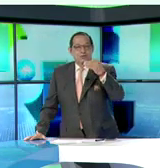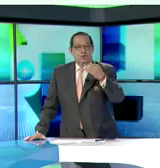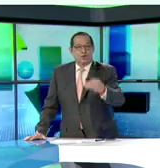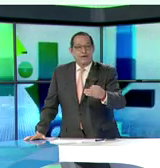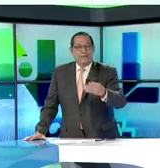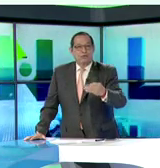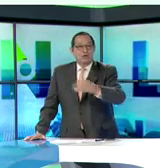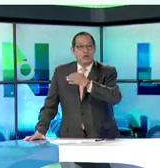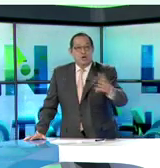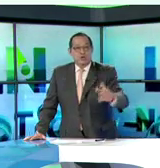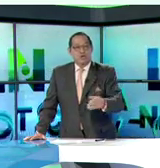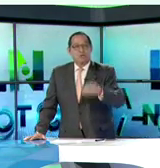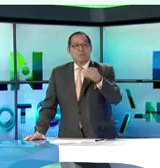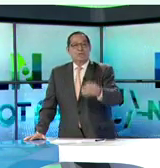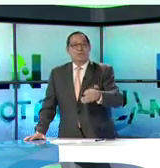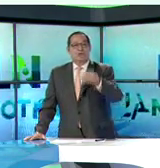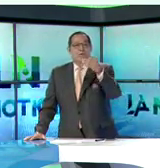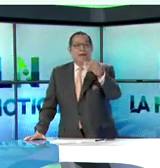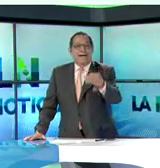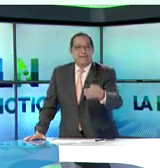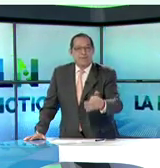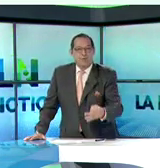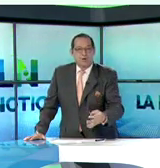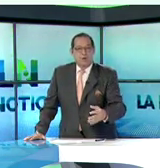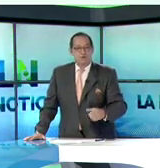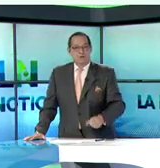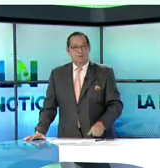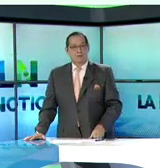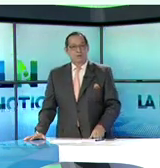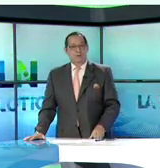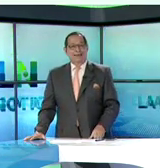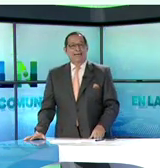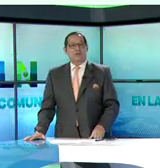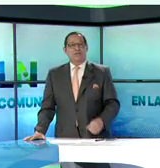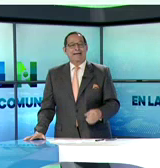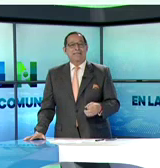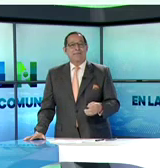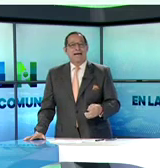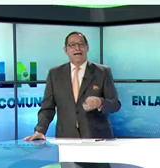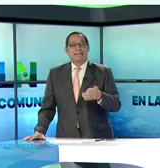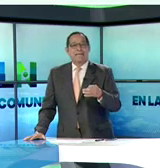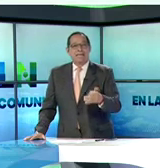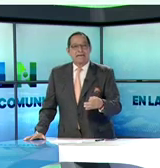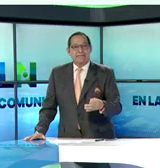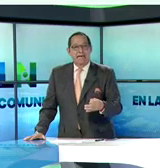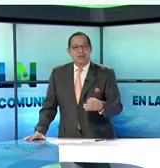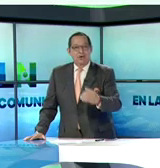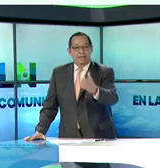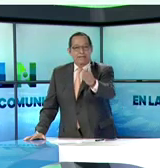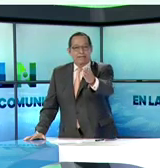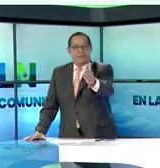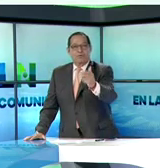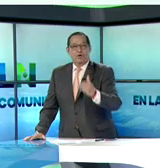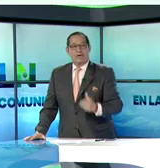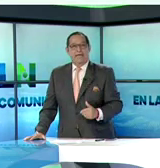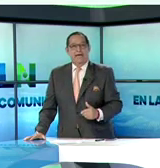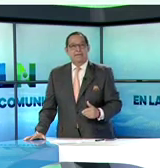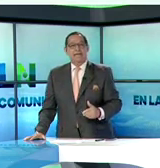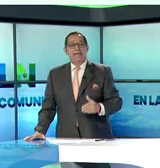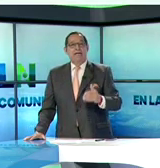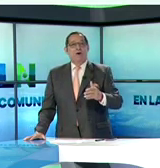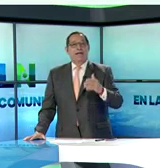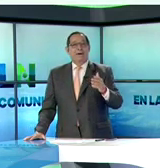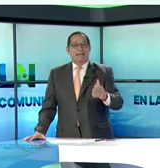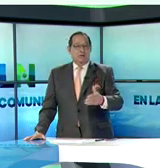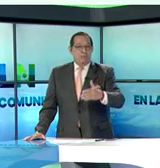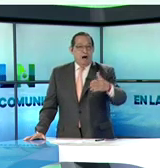los tutores de uno, todos, como si fuesen los padres de uno. De eso se recibía enseñanza, no este tipo de porquerías.